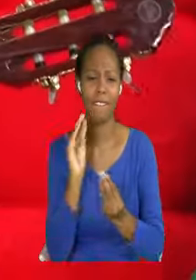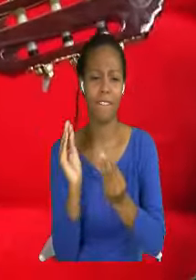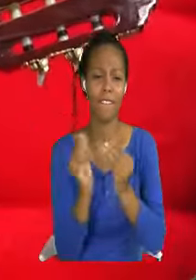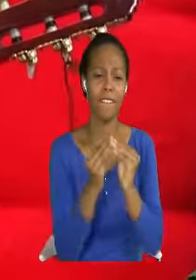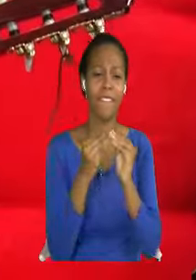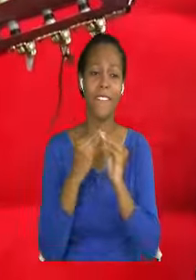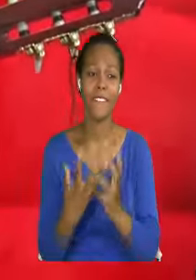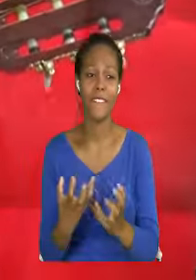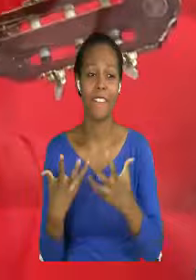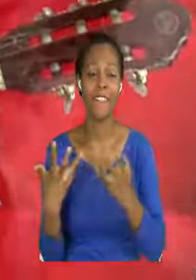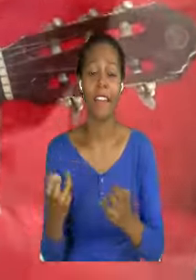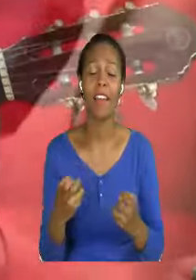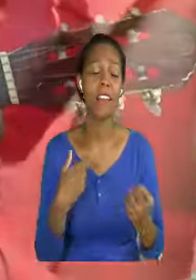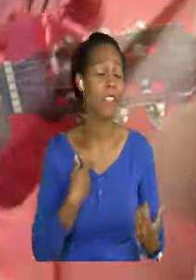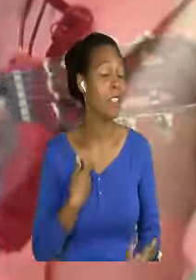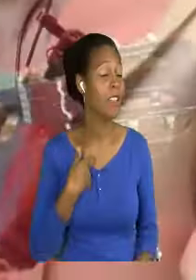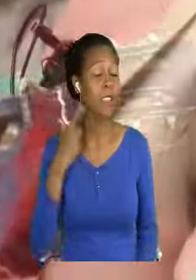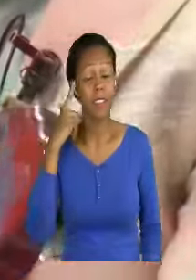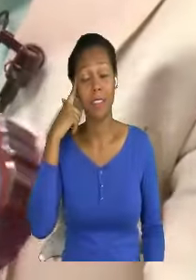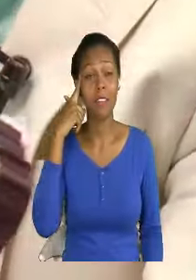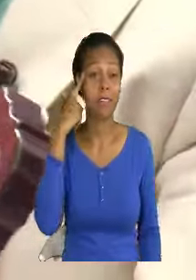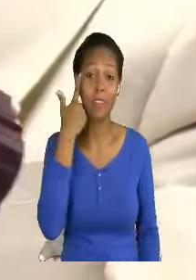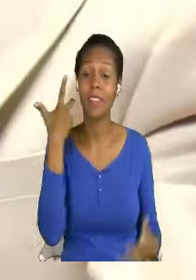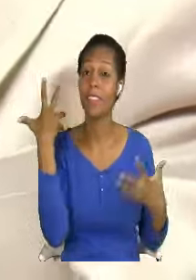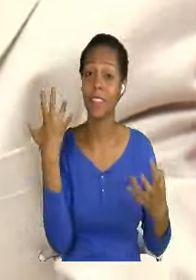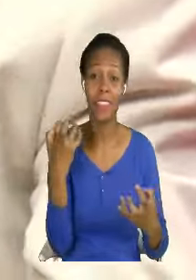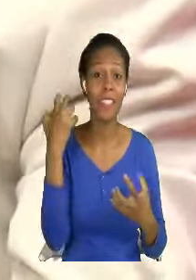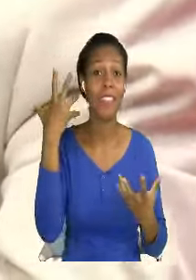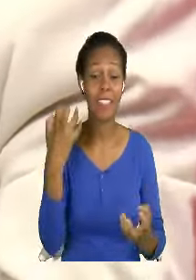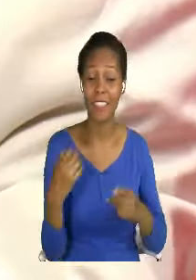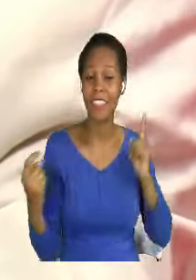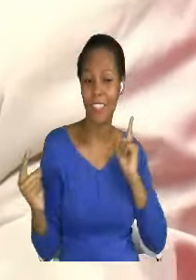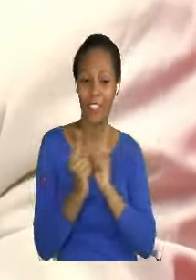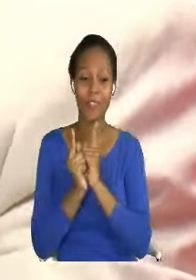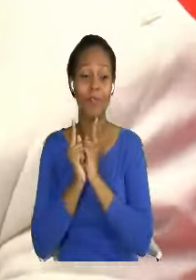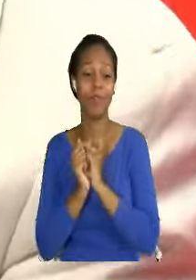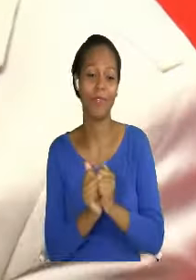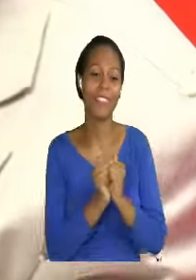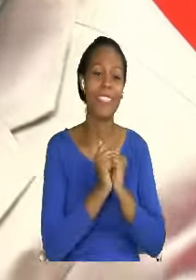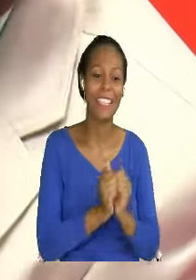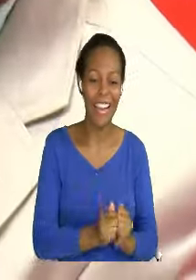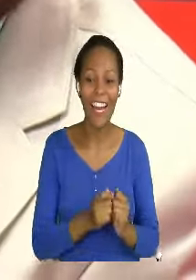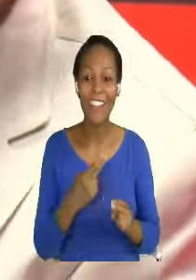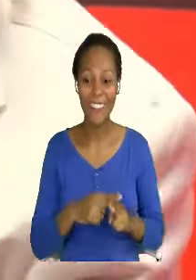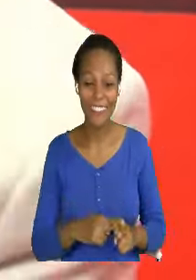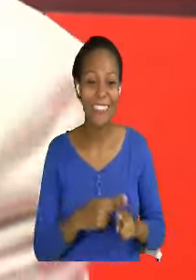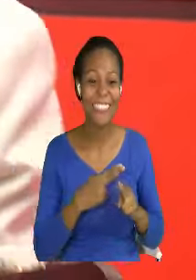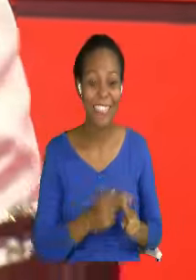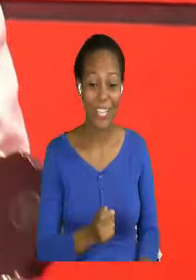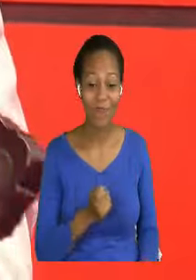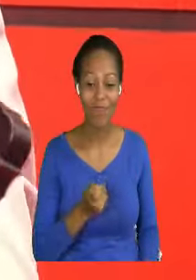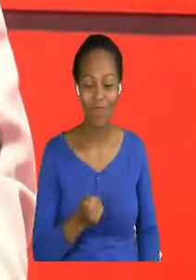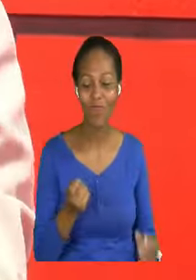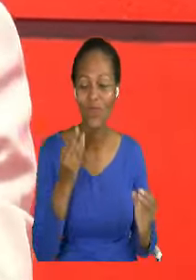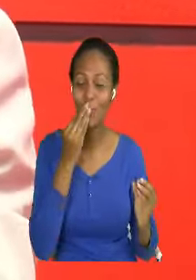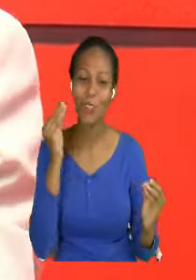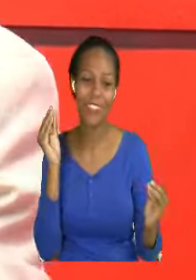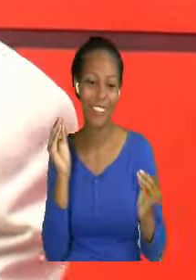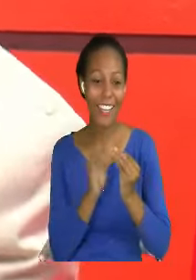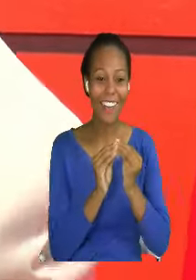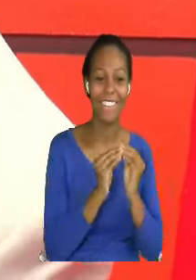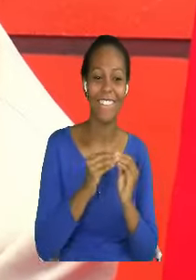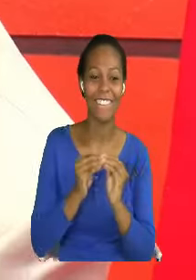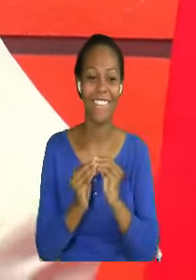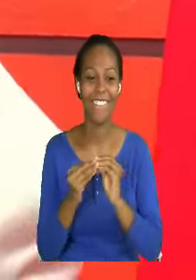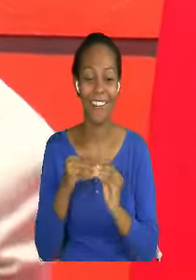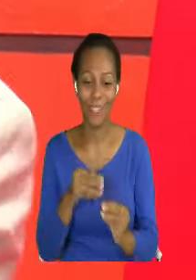ya no veo la hora de estar a tu lado, ya falta poquito, para darte un besito, mi amor,